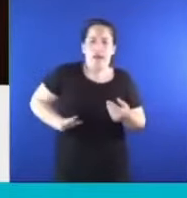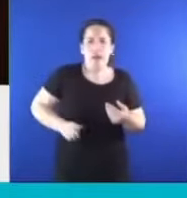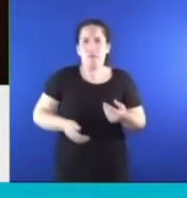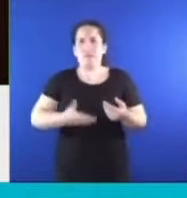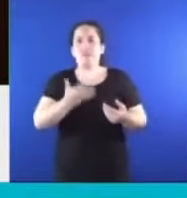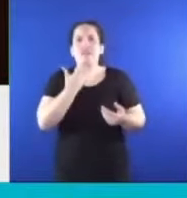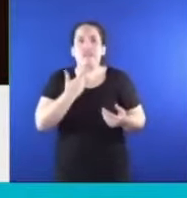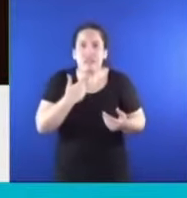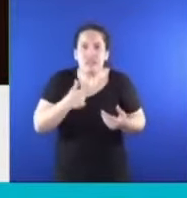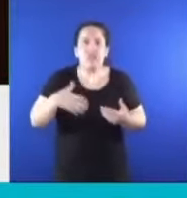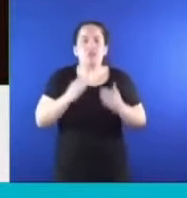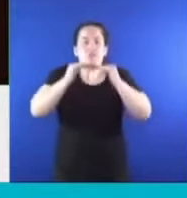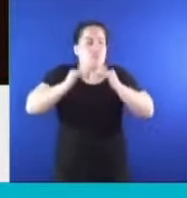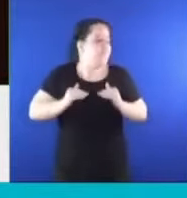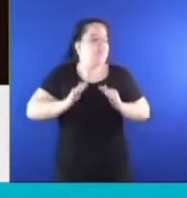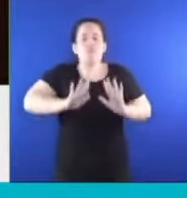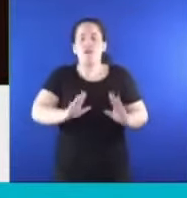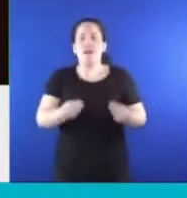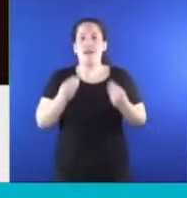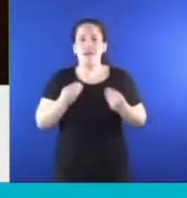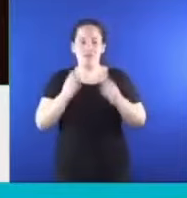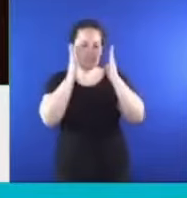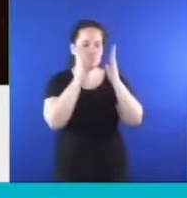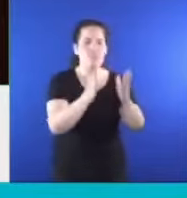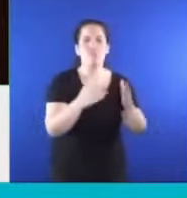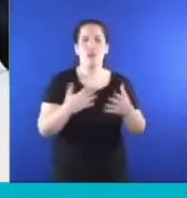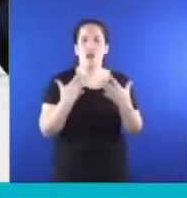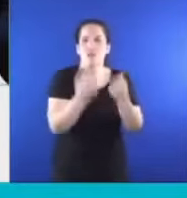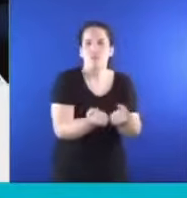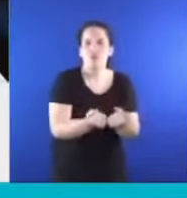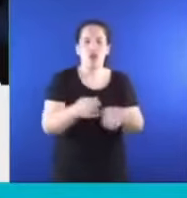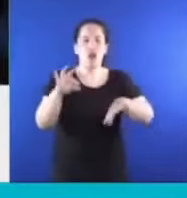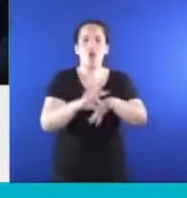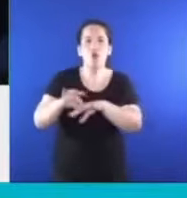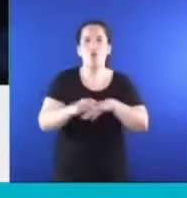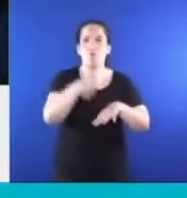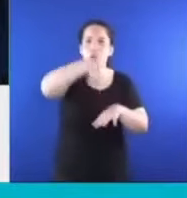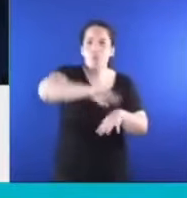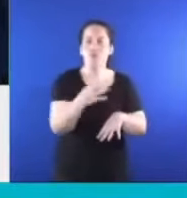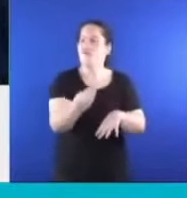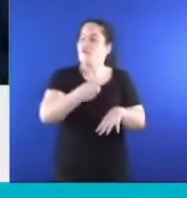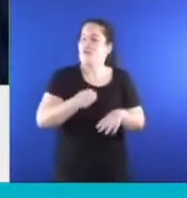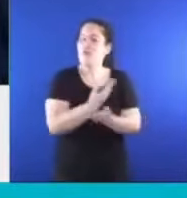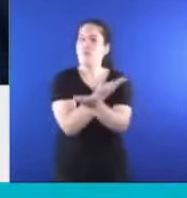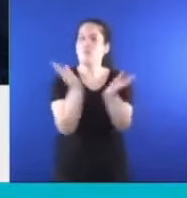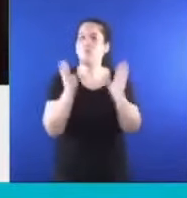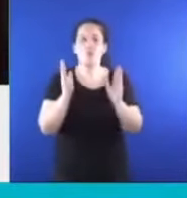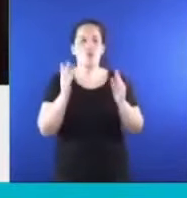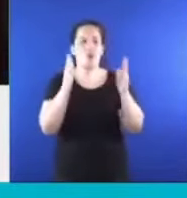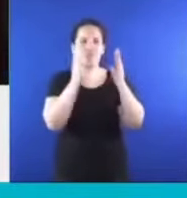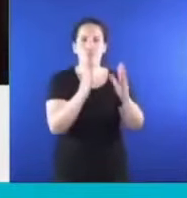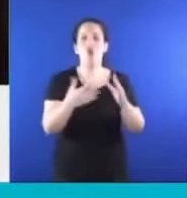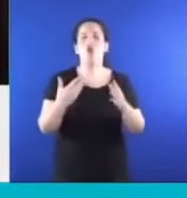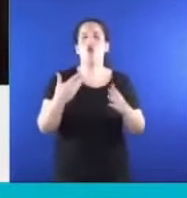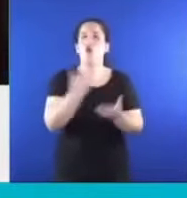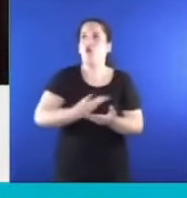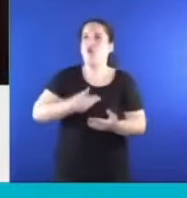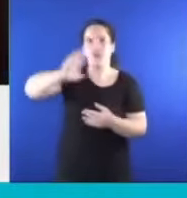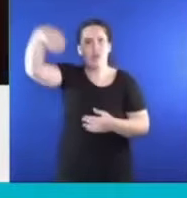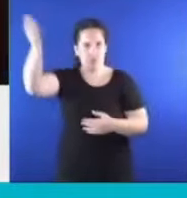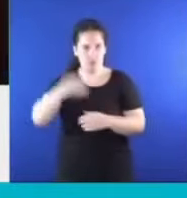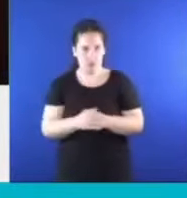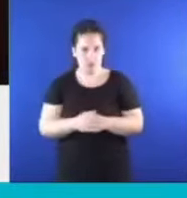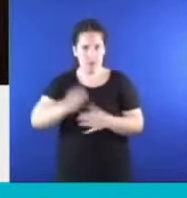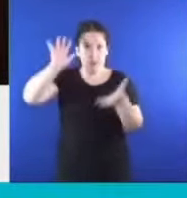su sed para responder a la situación suprema de los compromisos que nuestra fe pública tiene con los gobiernos extranjeros.